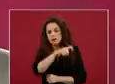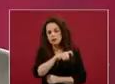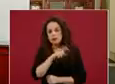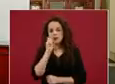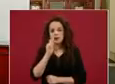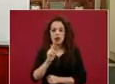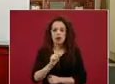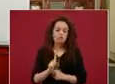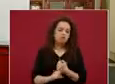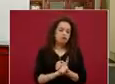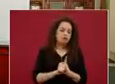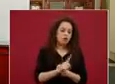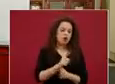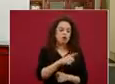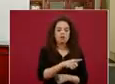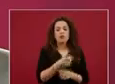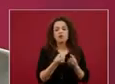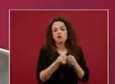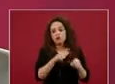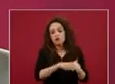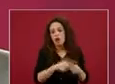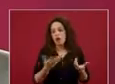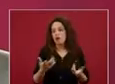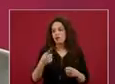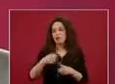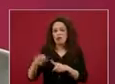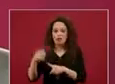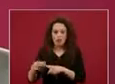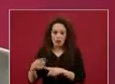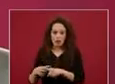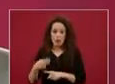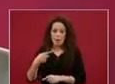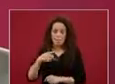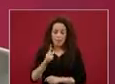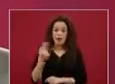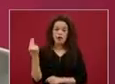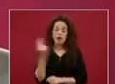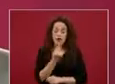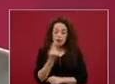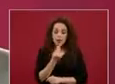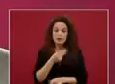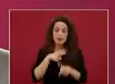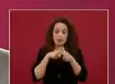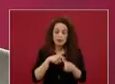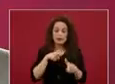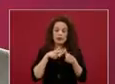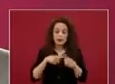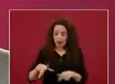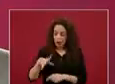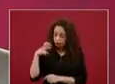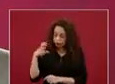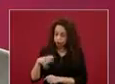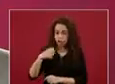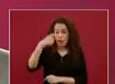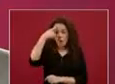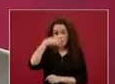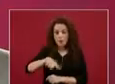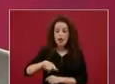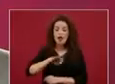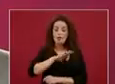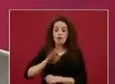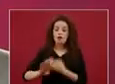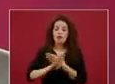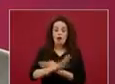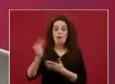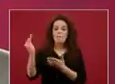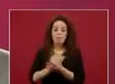social de cada estado, pero para mantener la reducción. Y por supuesto, alentar a la sociedad, al conjunto